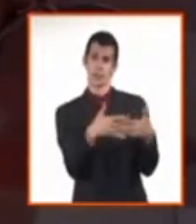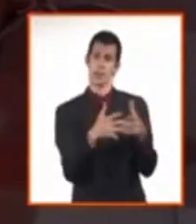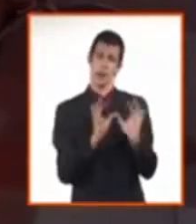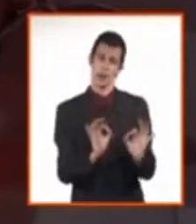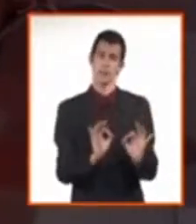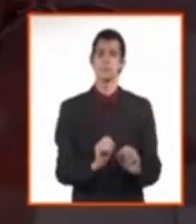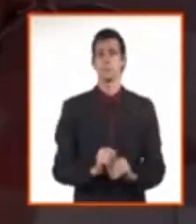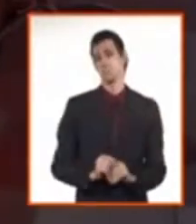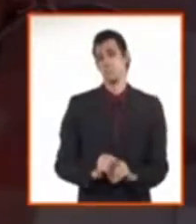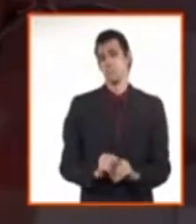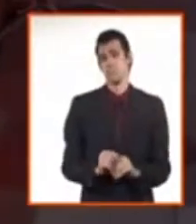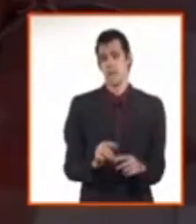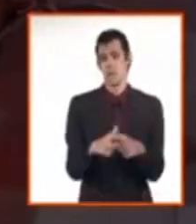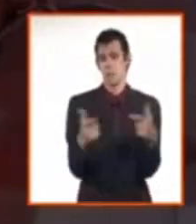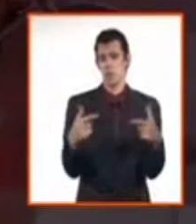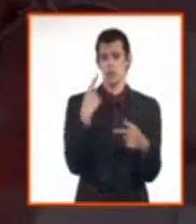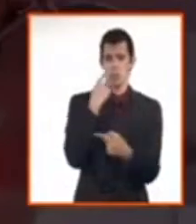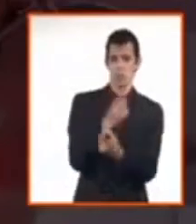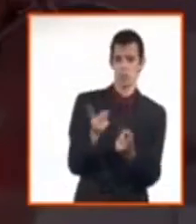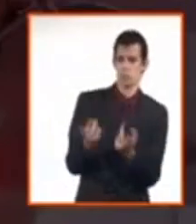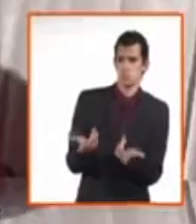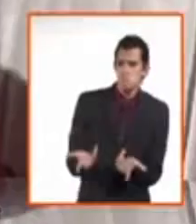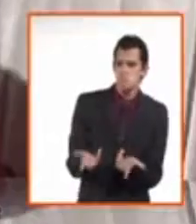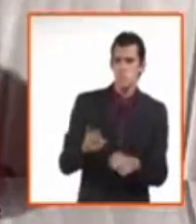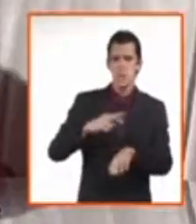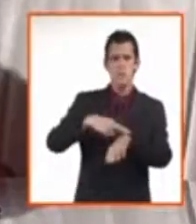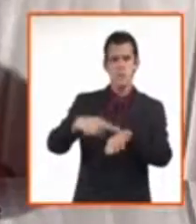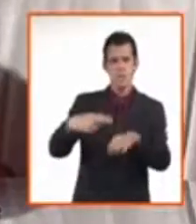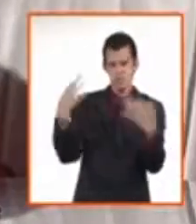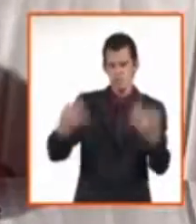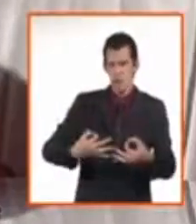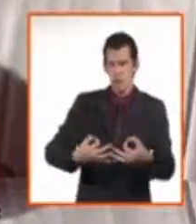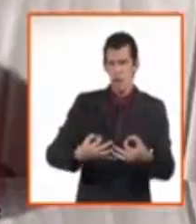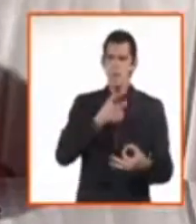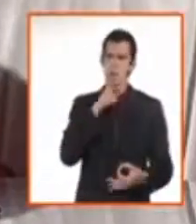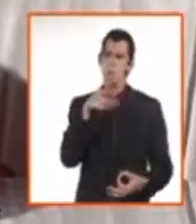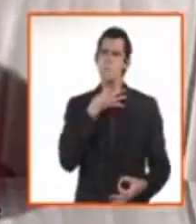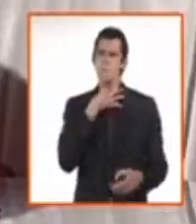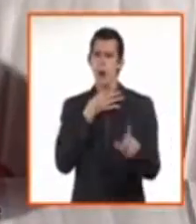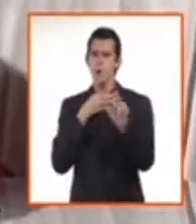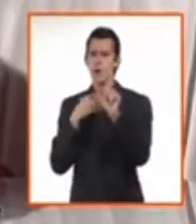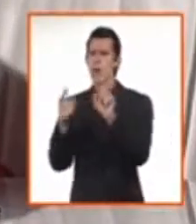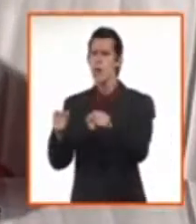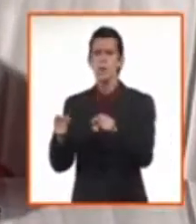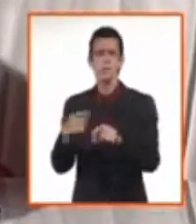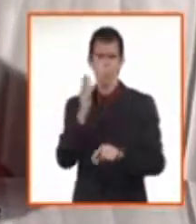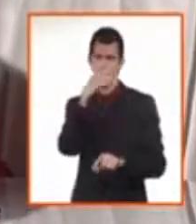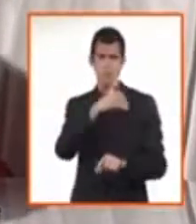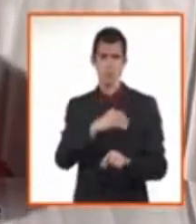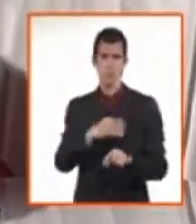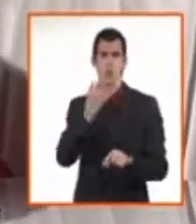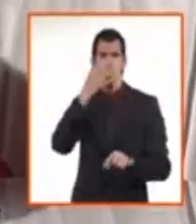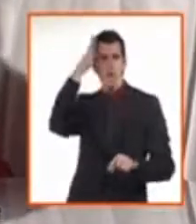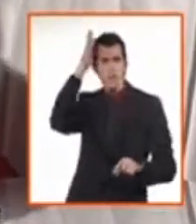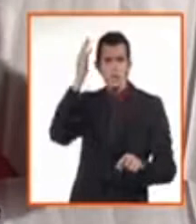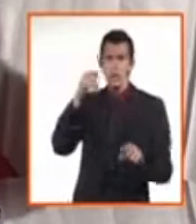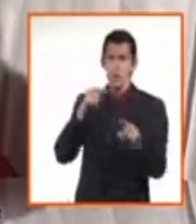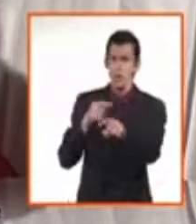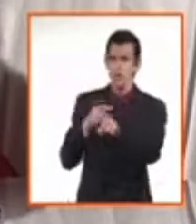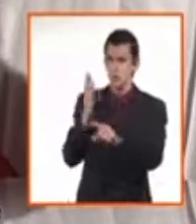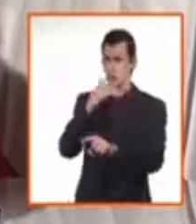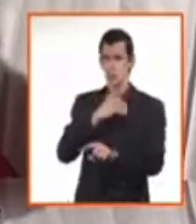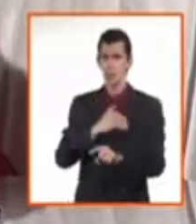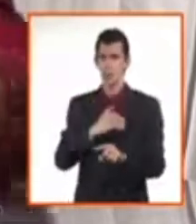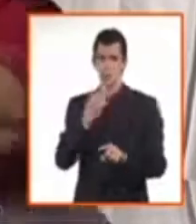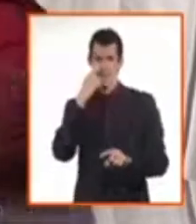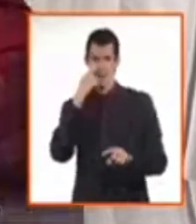hombre dijo que esa decisión fue motivada vídeo que cuando inició la cumbre con la sociedad civil había un panel sobre democracia dice ella y como